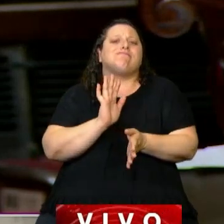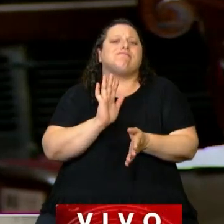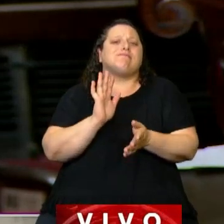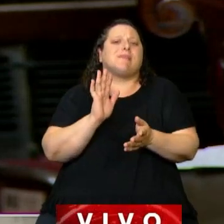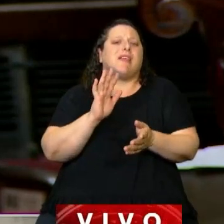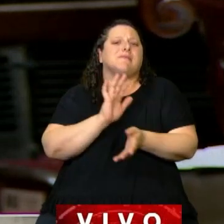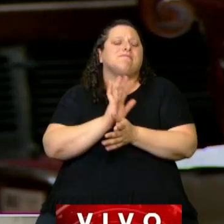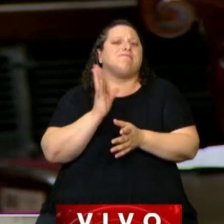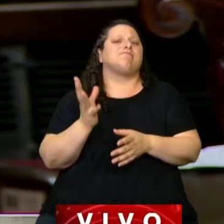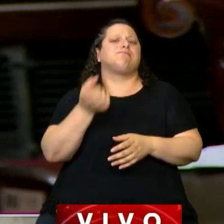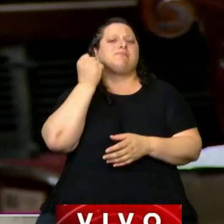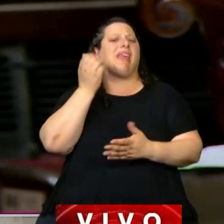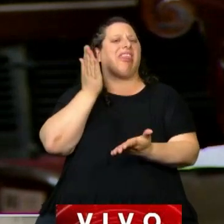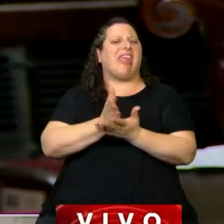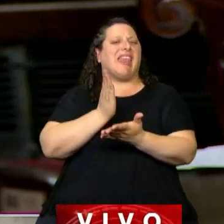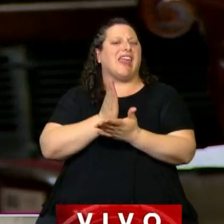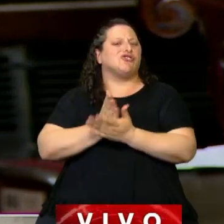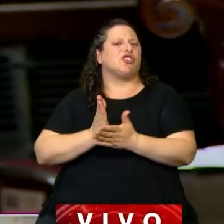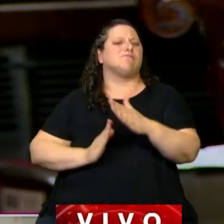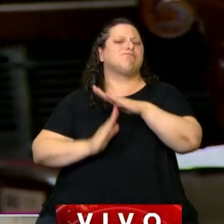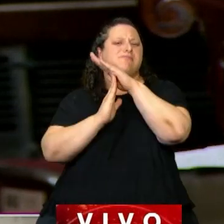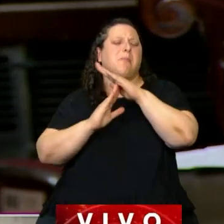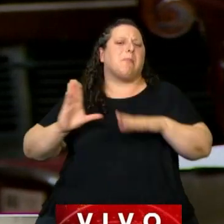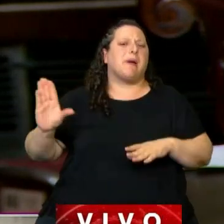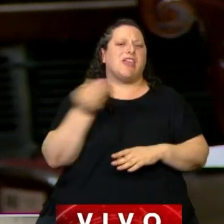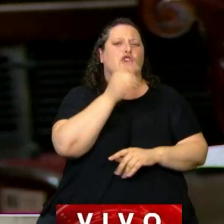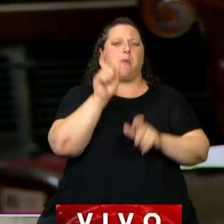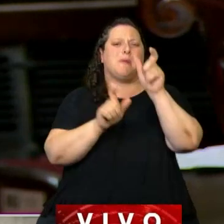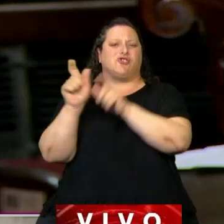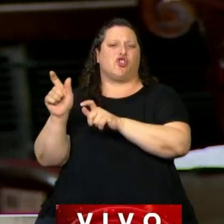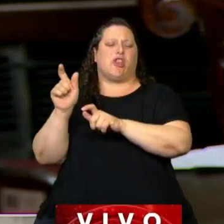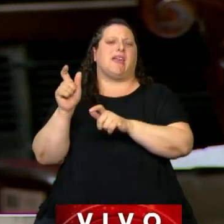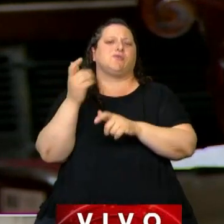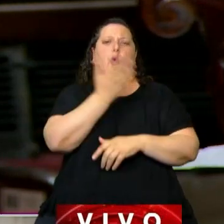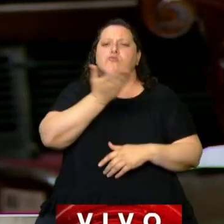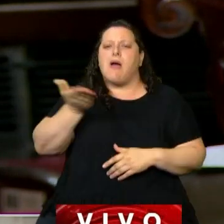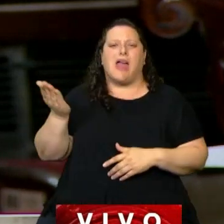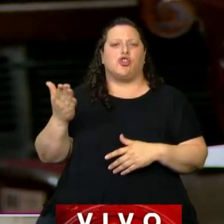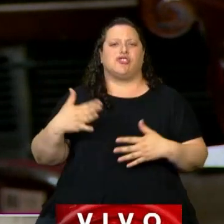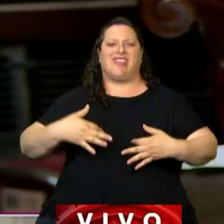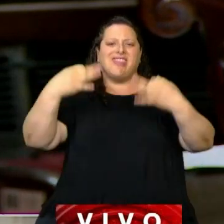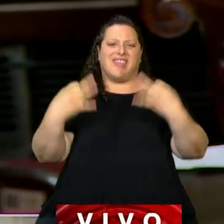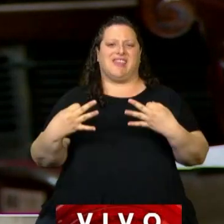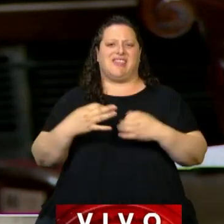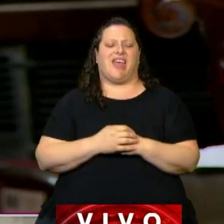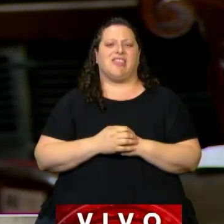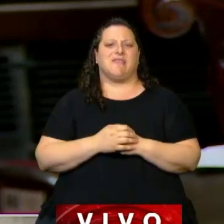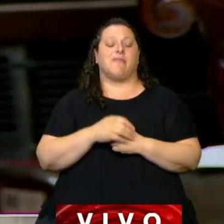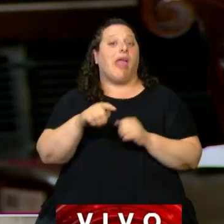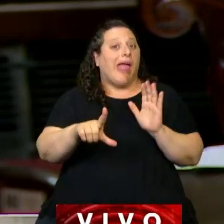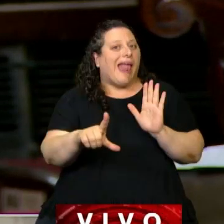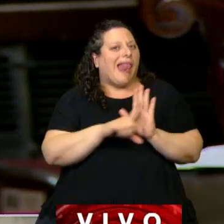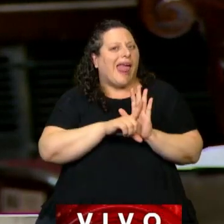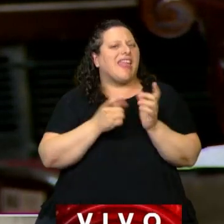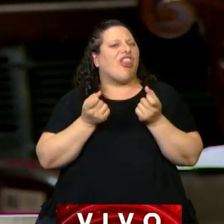derechos inalienables de toda persona humana y su dignidad. Estamos hablando de una ley que le